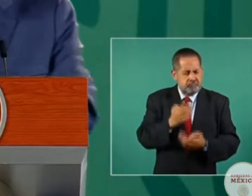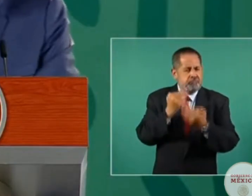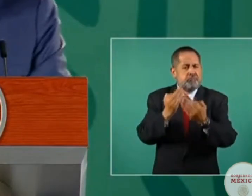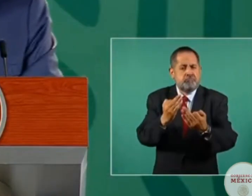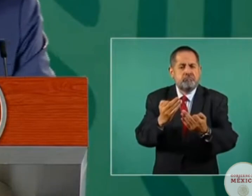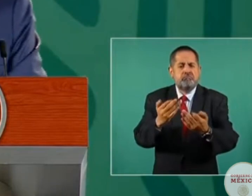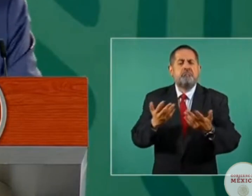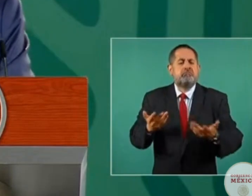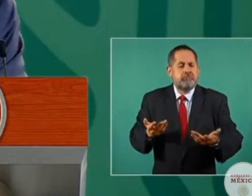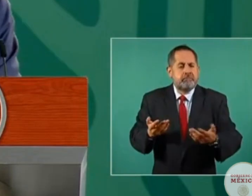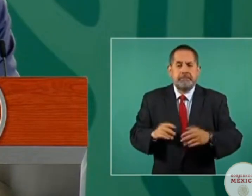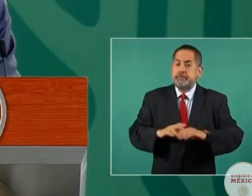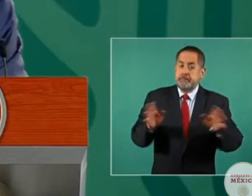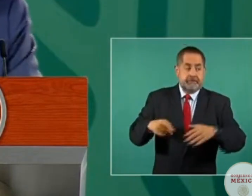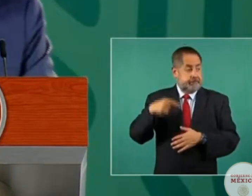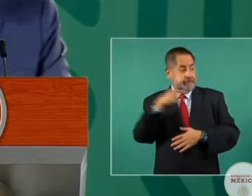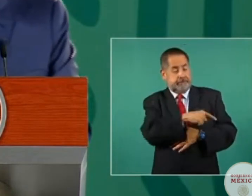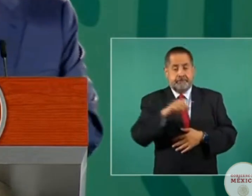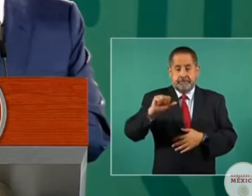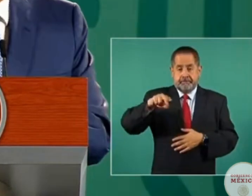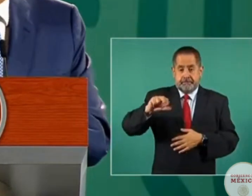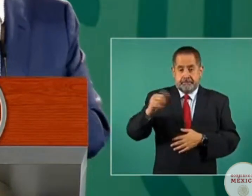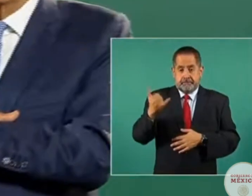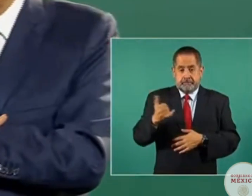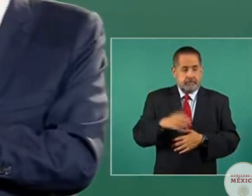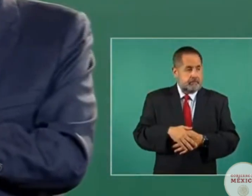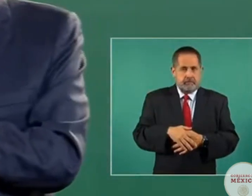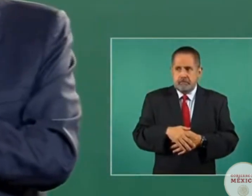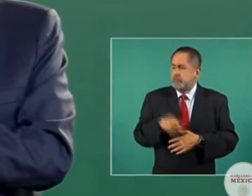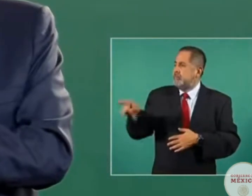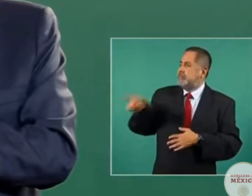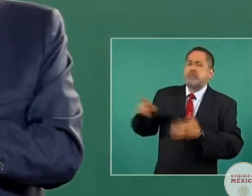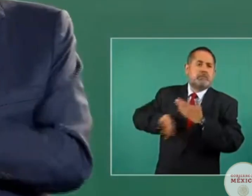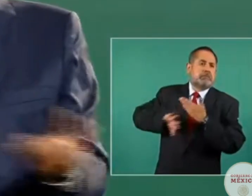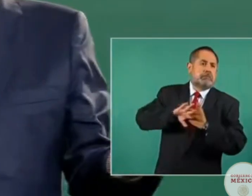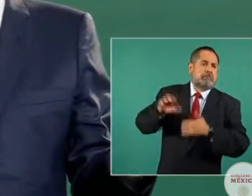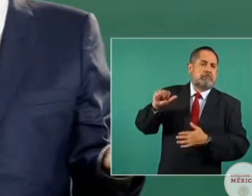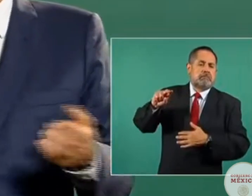Entonces, se le hizo fácil decir, me está persiguiendo Andrés Manuel.